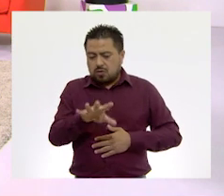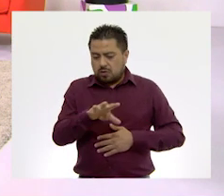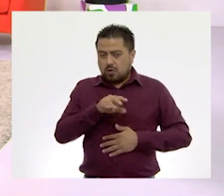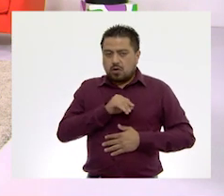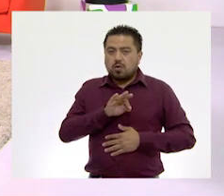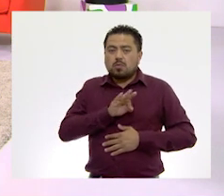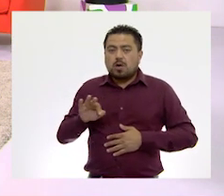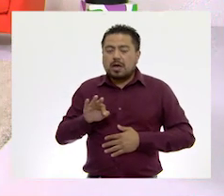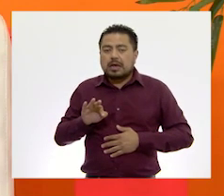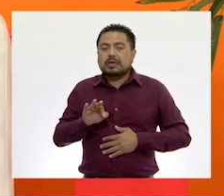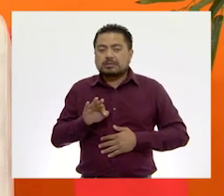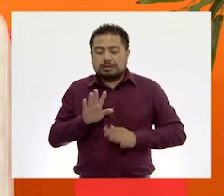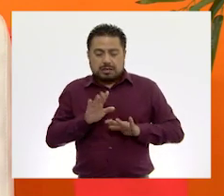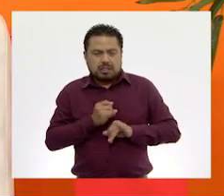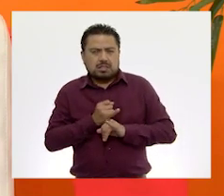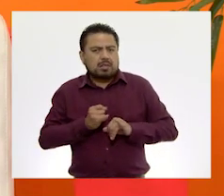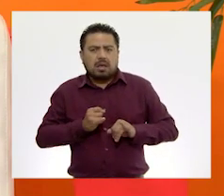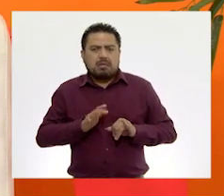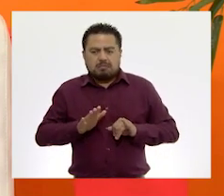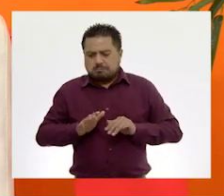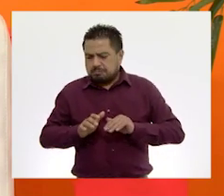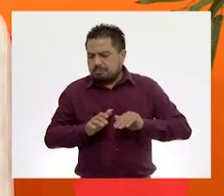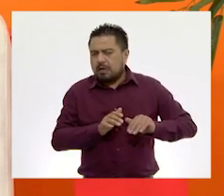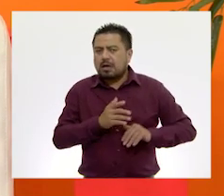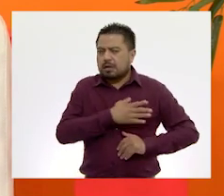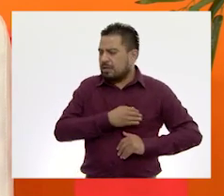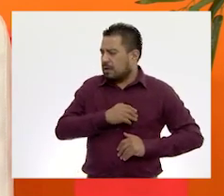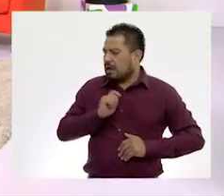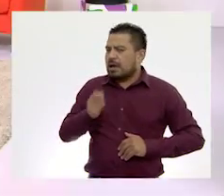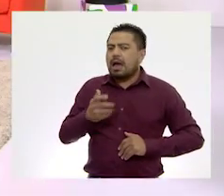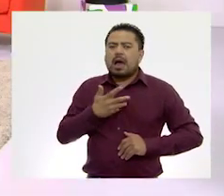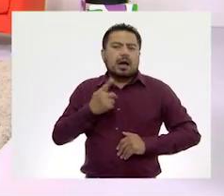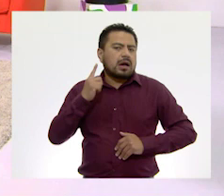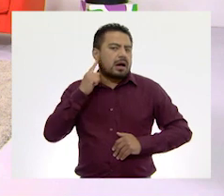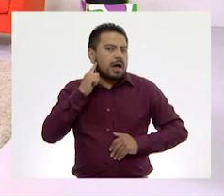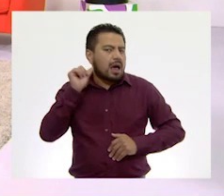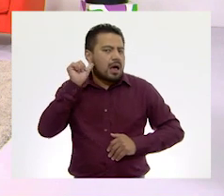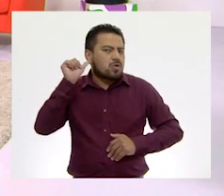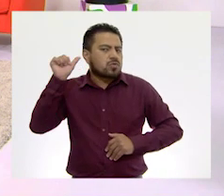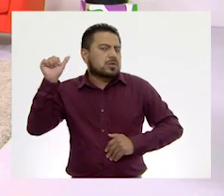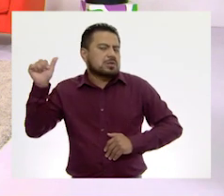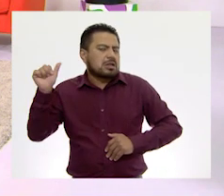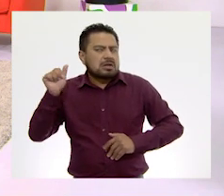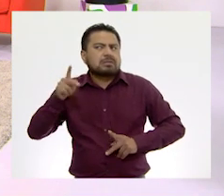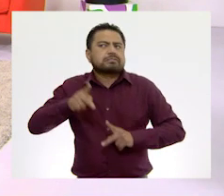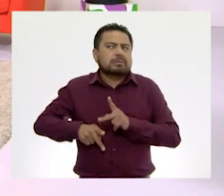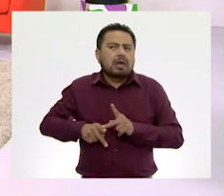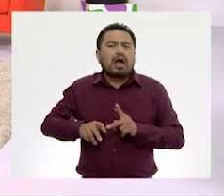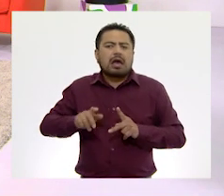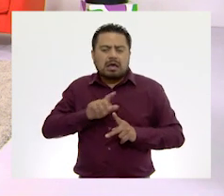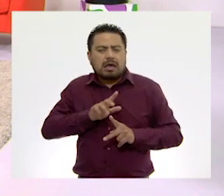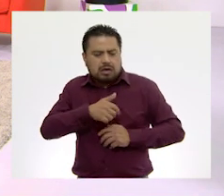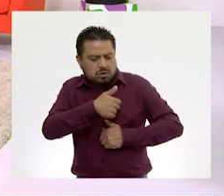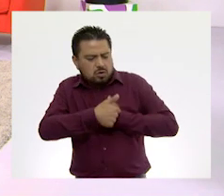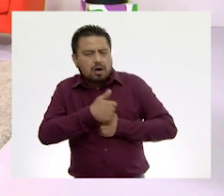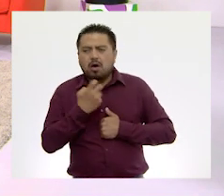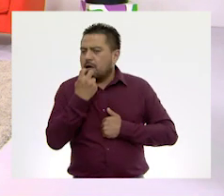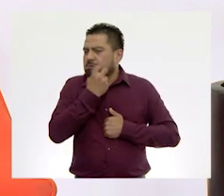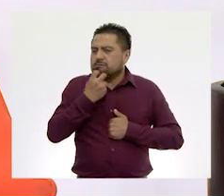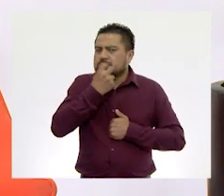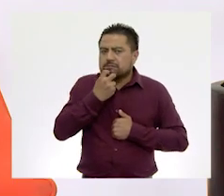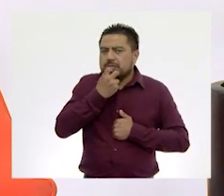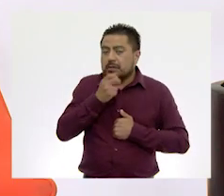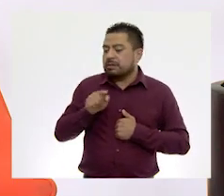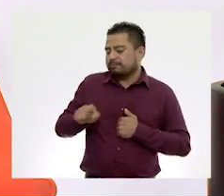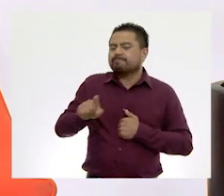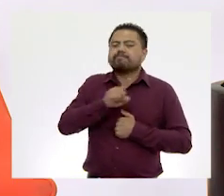adquirir, independientemente de que sus hijos tengan restos auditivos y logren cierta competencia oral.